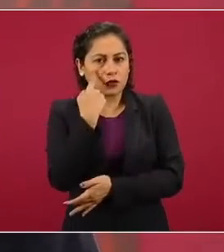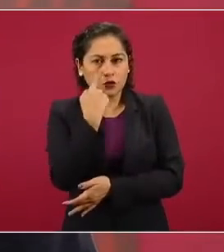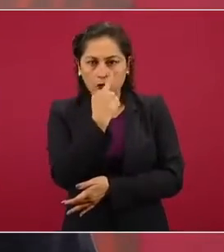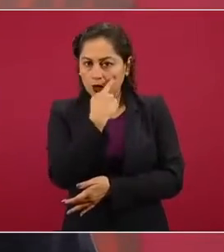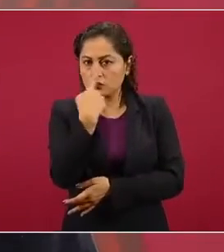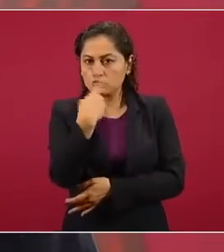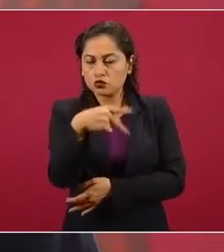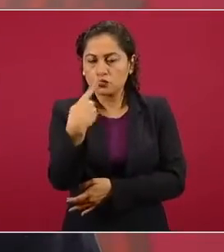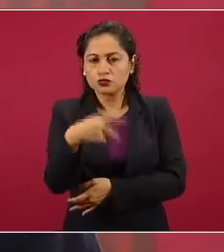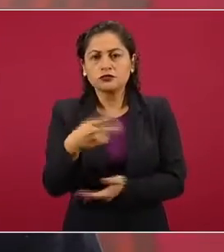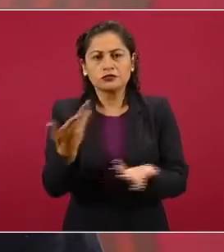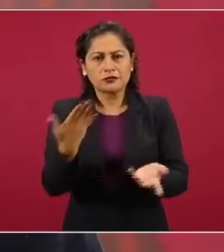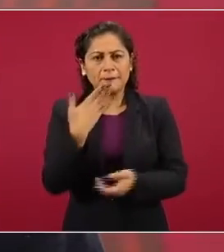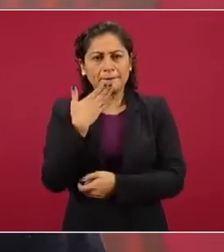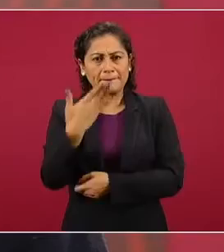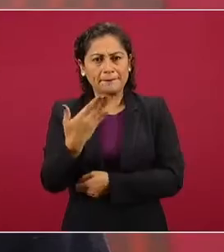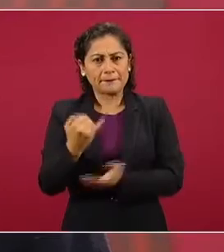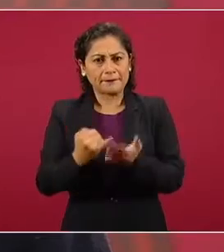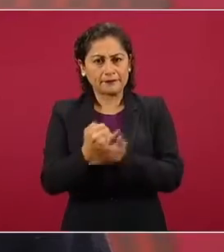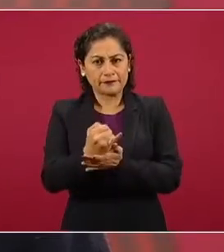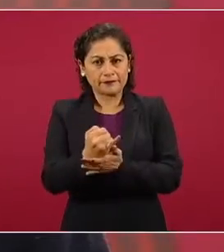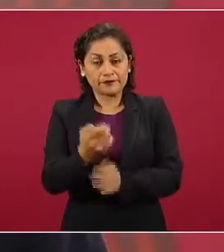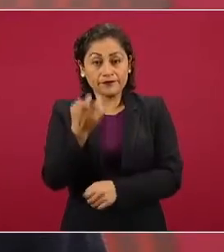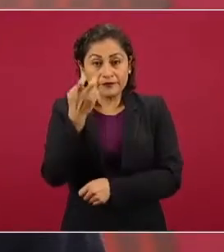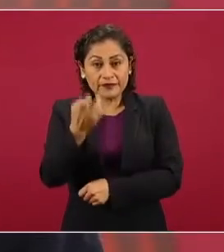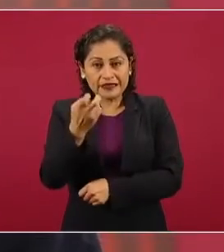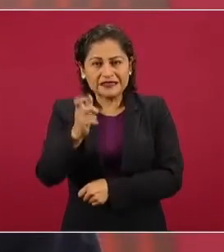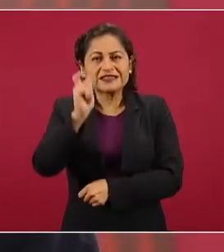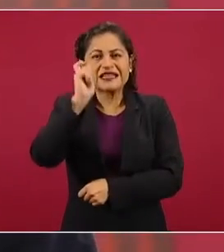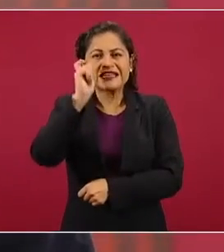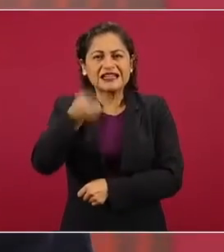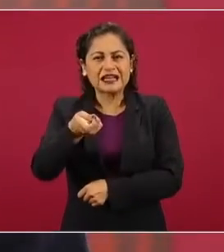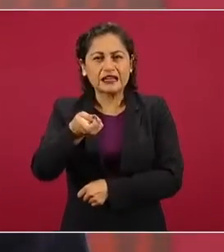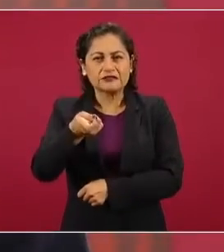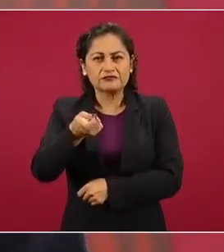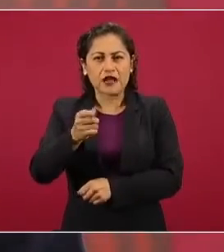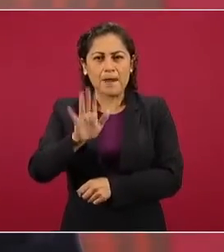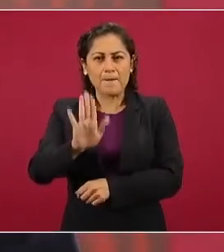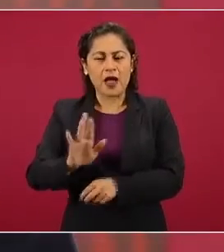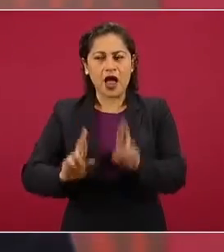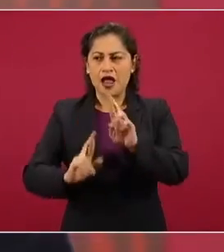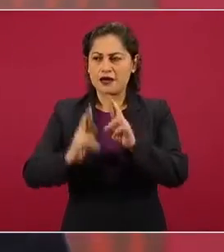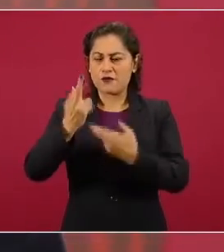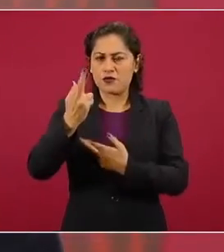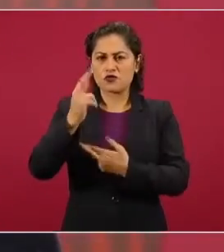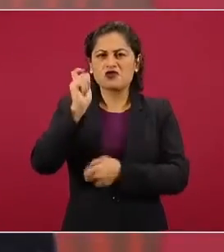Esa es la revolución de las conciencias, ese es el cambio.